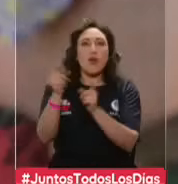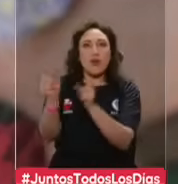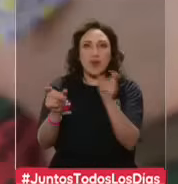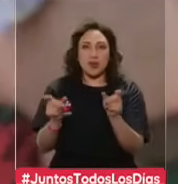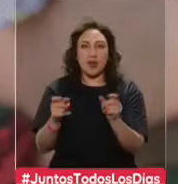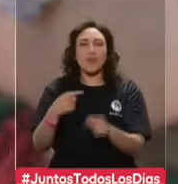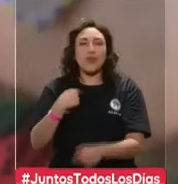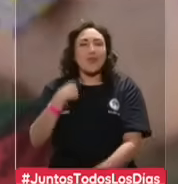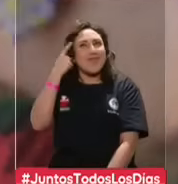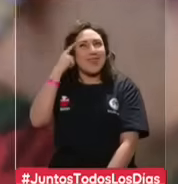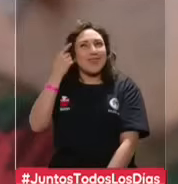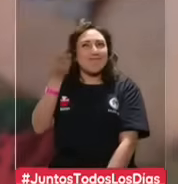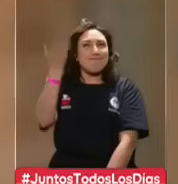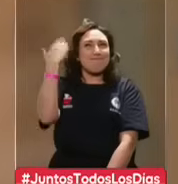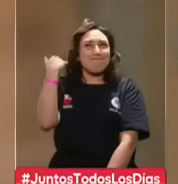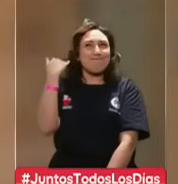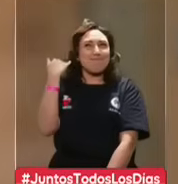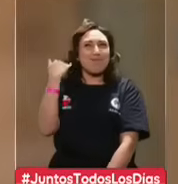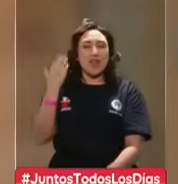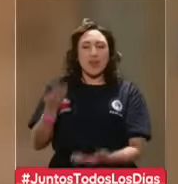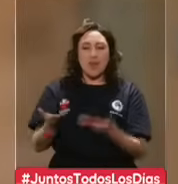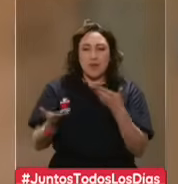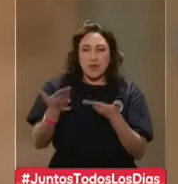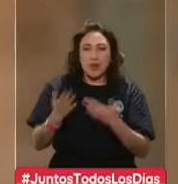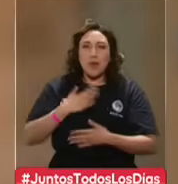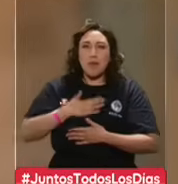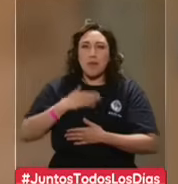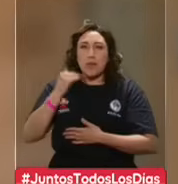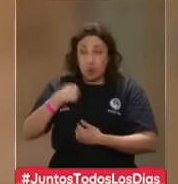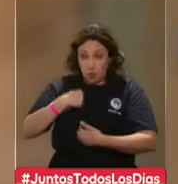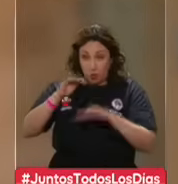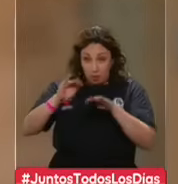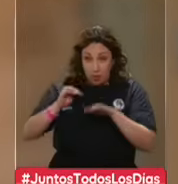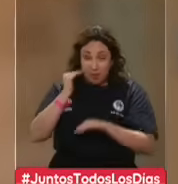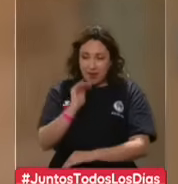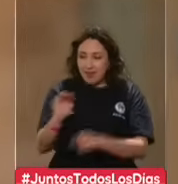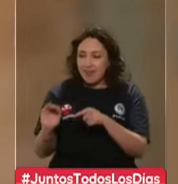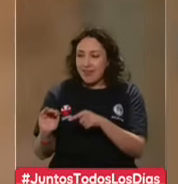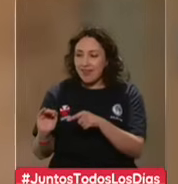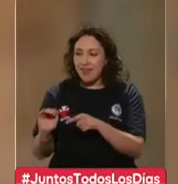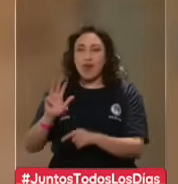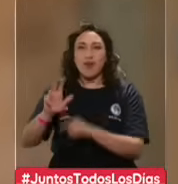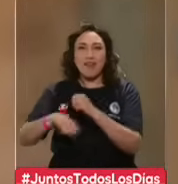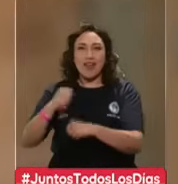de 9 años que tenía colgada su prótesis que no tenga miedo.